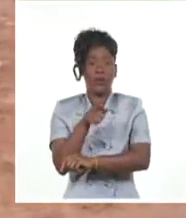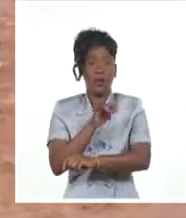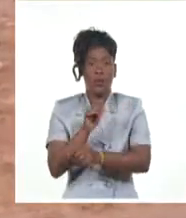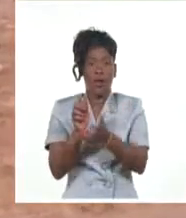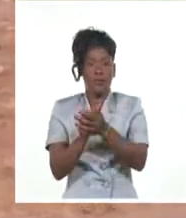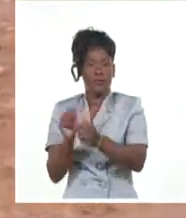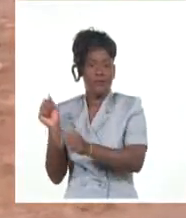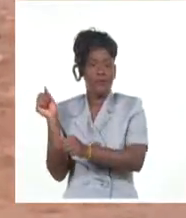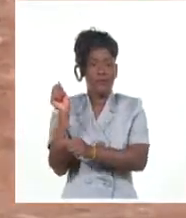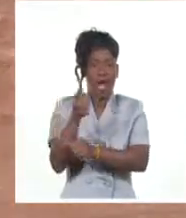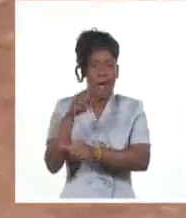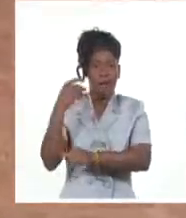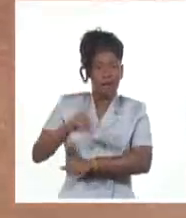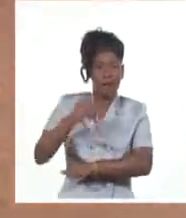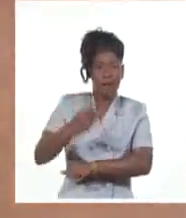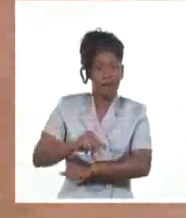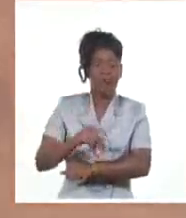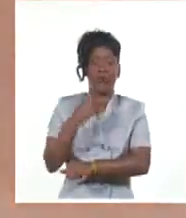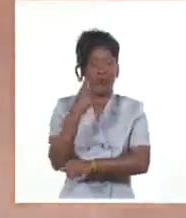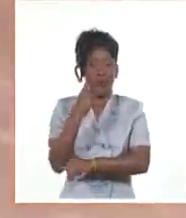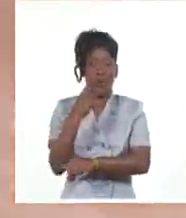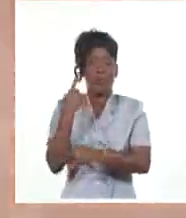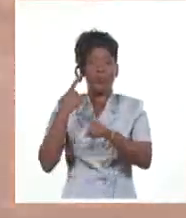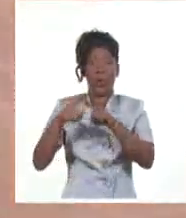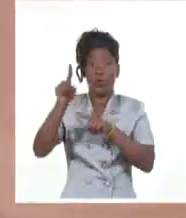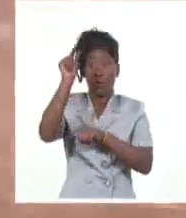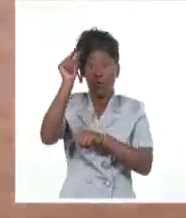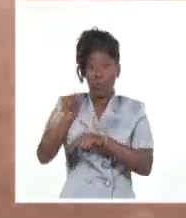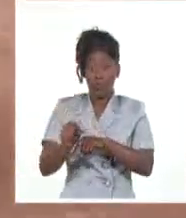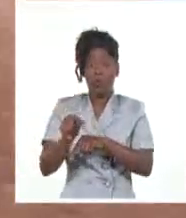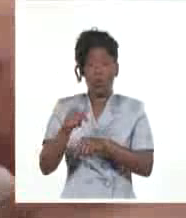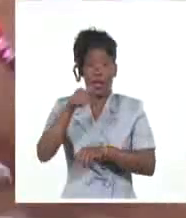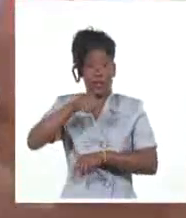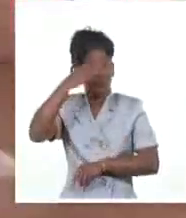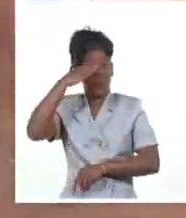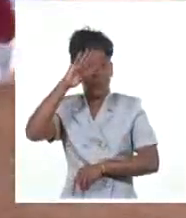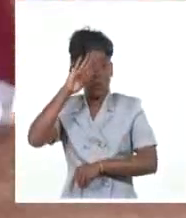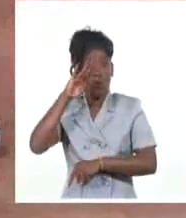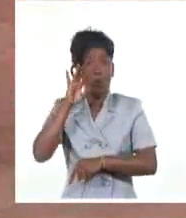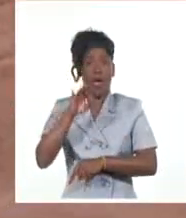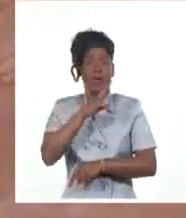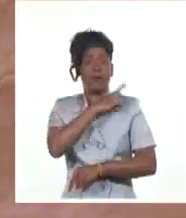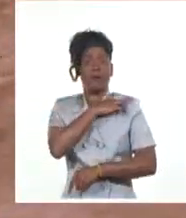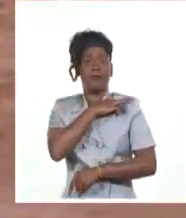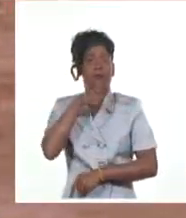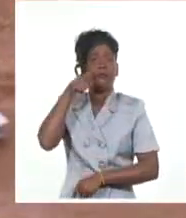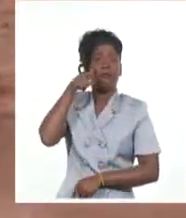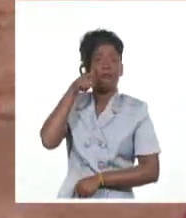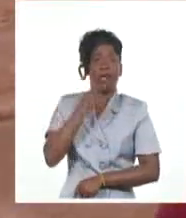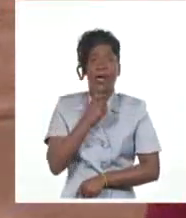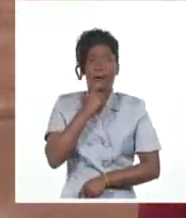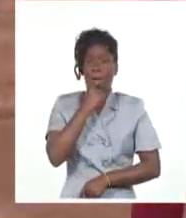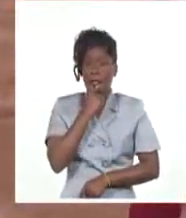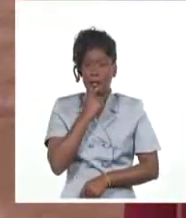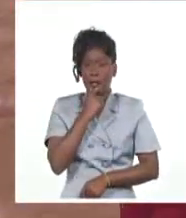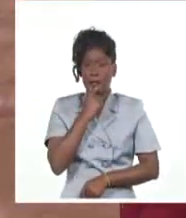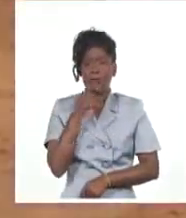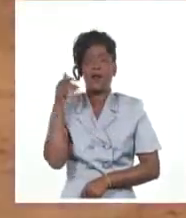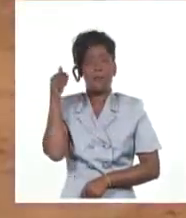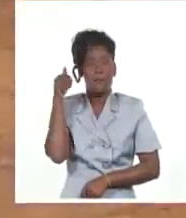representarán en tierras argentinas el árbitro Michael García y el metodólogo nacional de softball Michael Ibargüen.